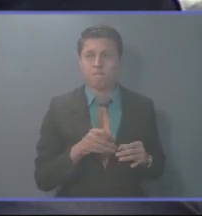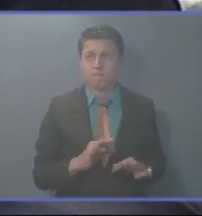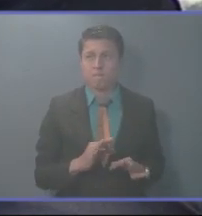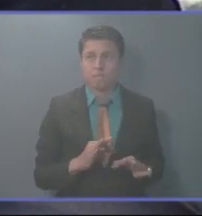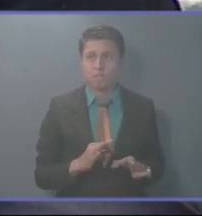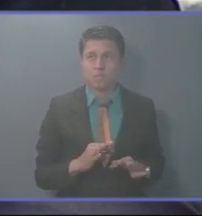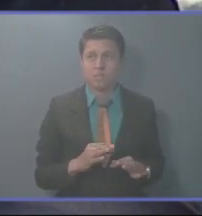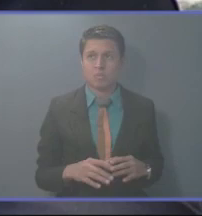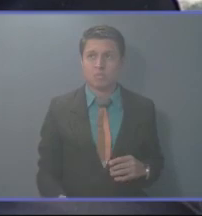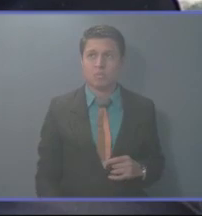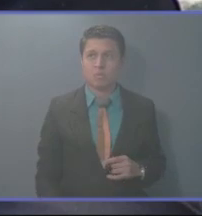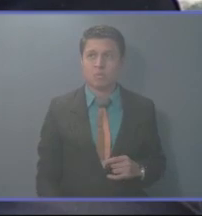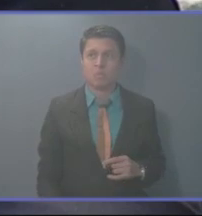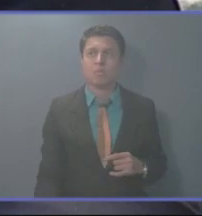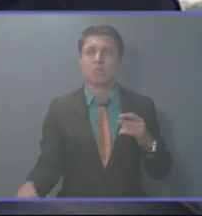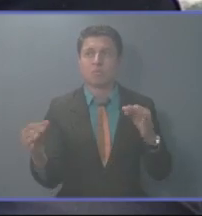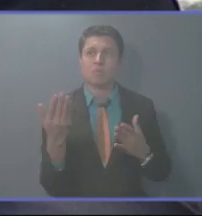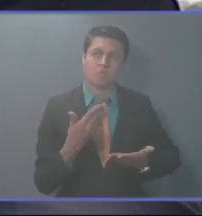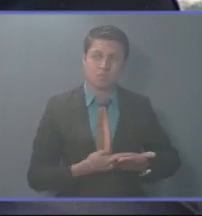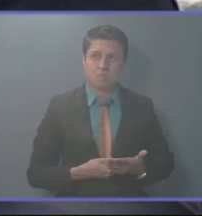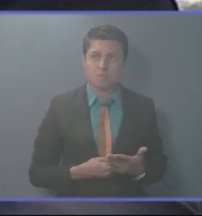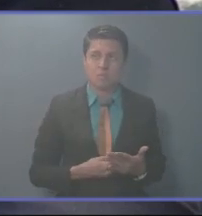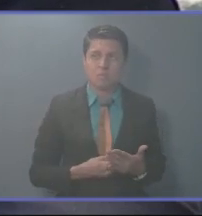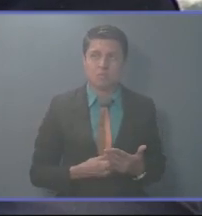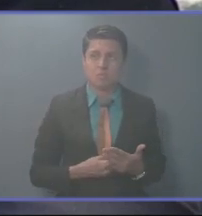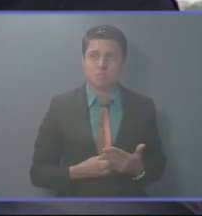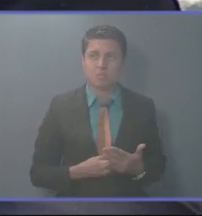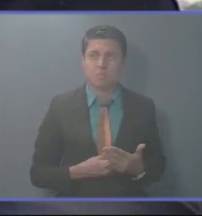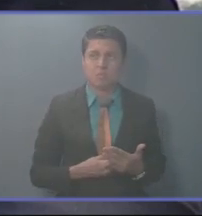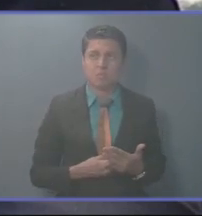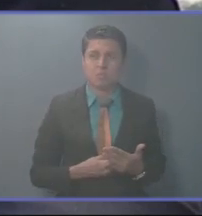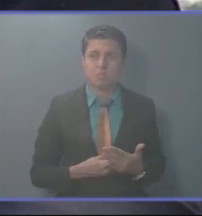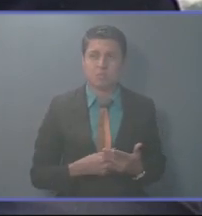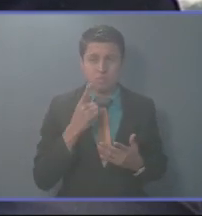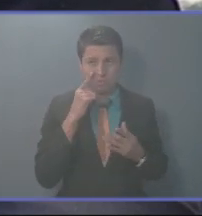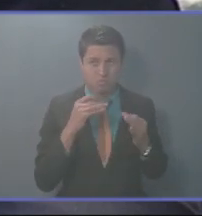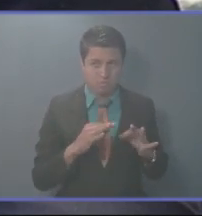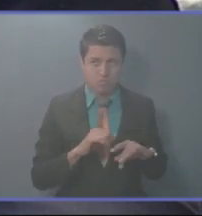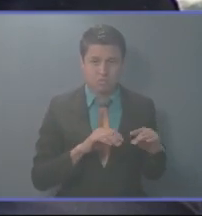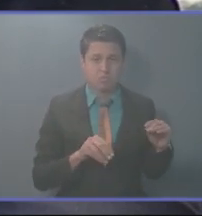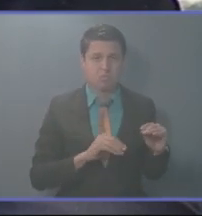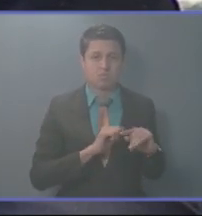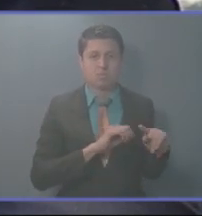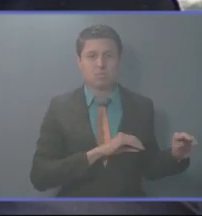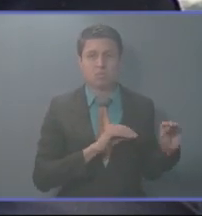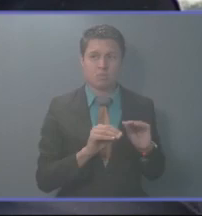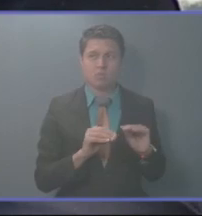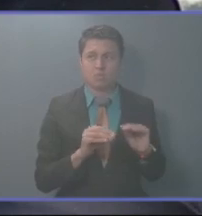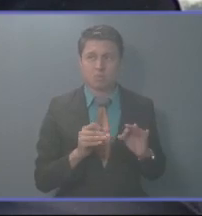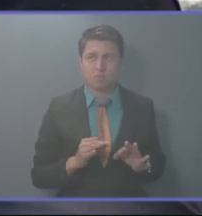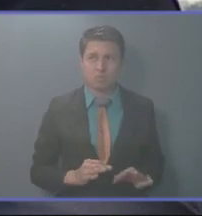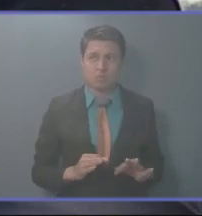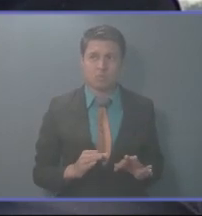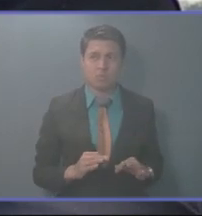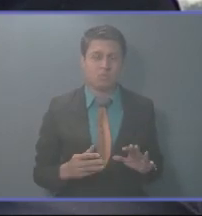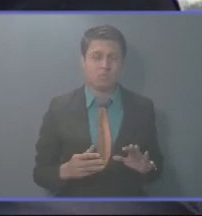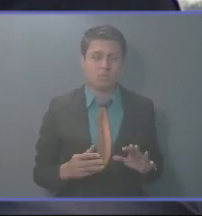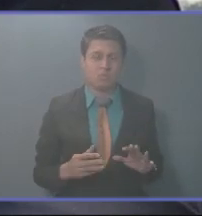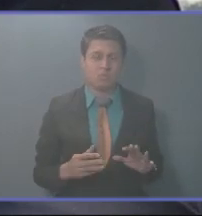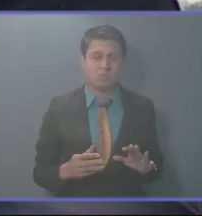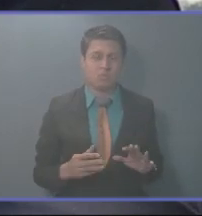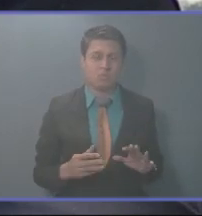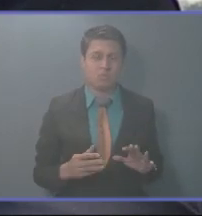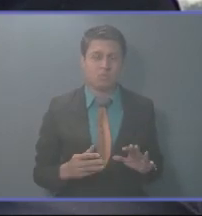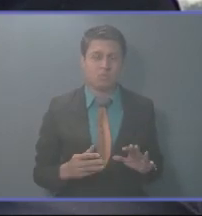los suplicios, la toma de rehenes, los atentados contra la dignidad personal, especialmente los tratos humillantes y degradantes, violación,